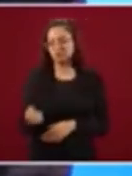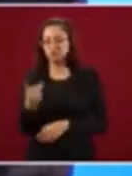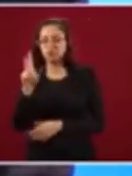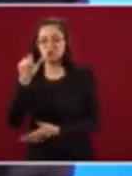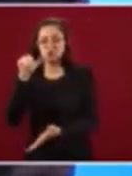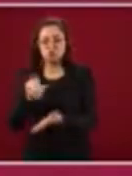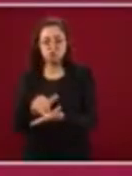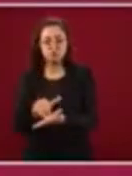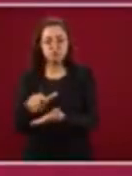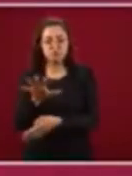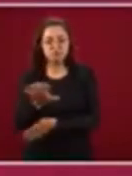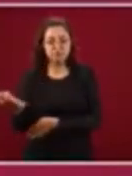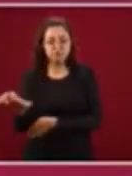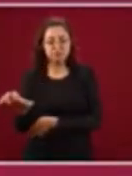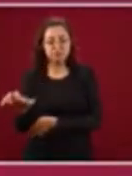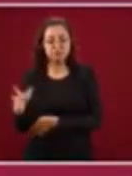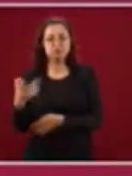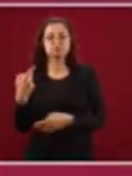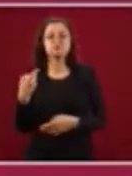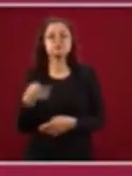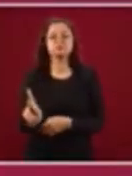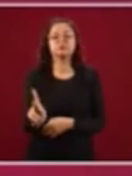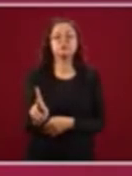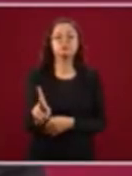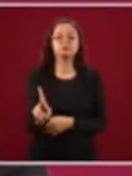2,500, pero se le daría al que